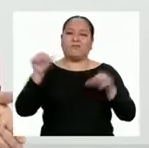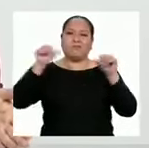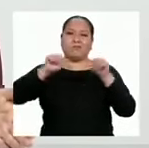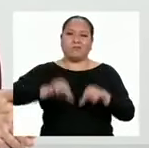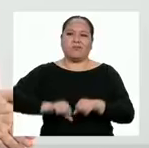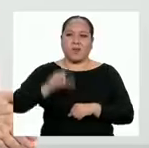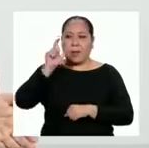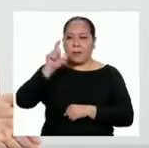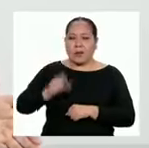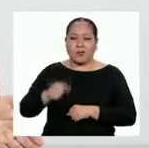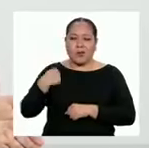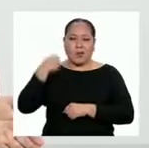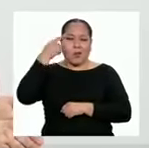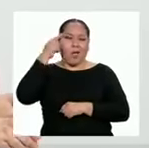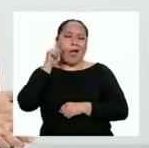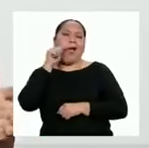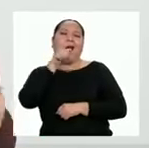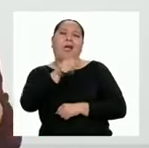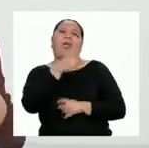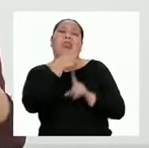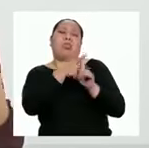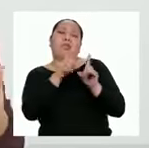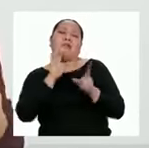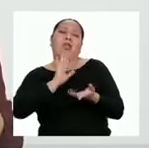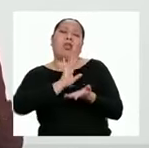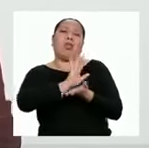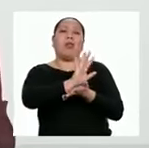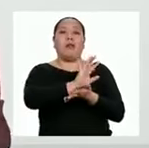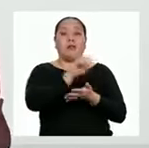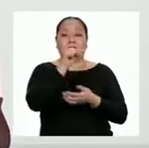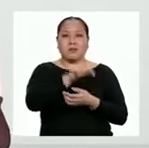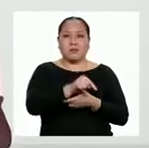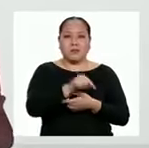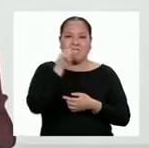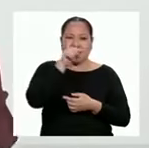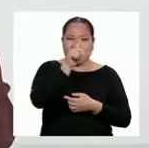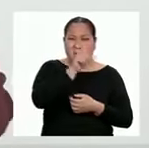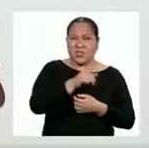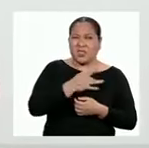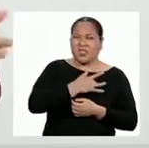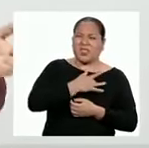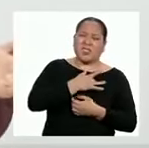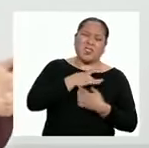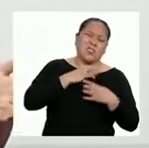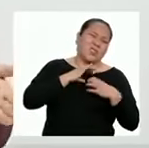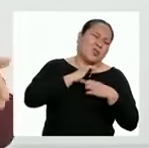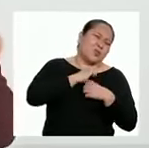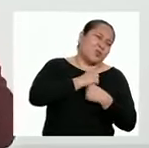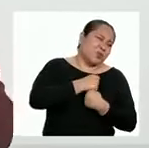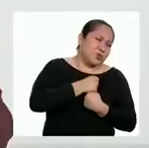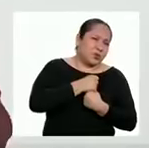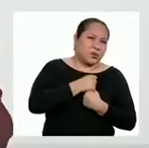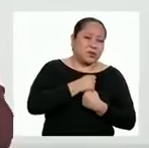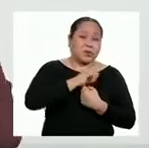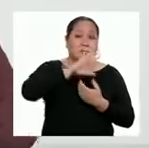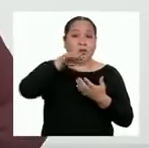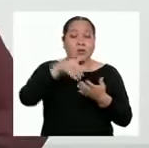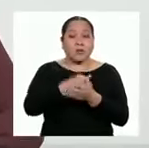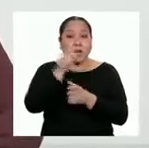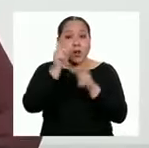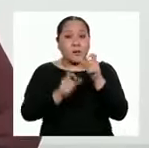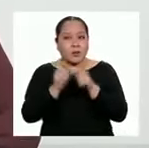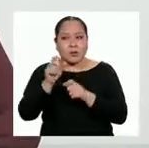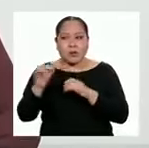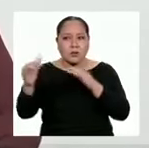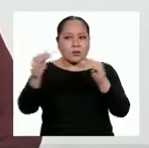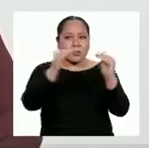alguien que considera diferente a otra persona, y es terrible para quien lo sufre. Todas y todos merecemos el